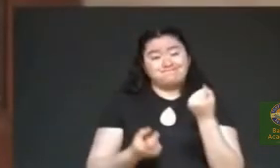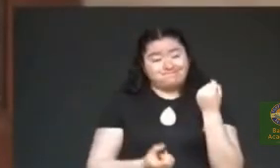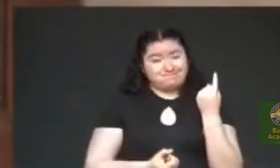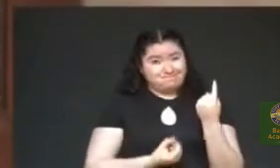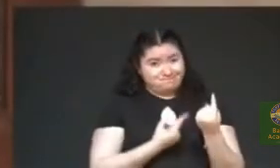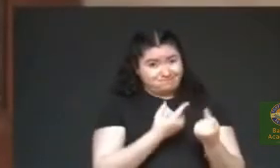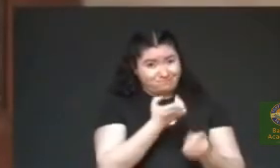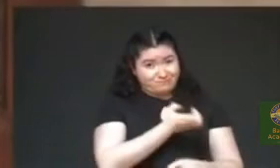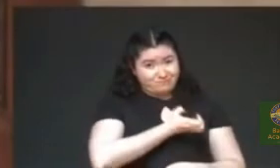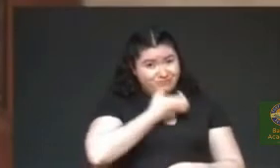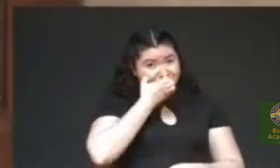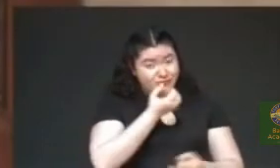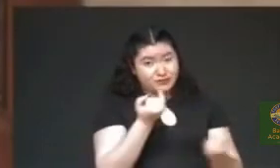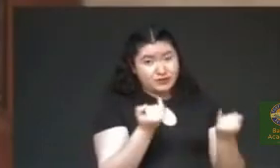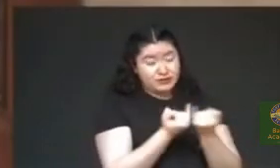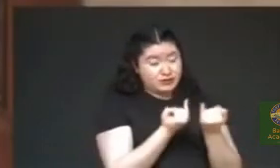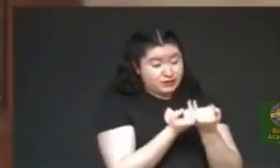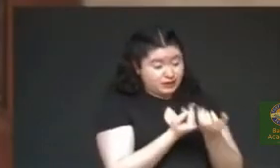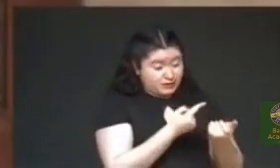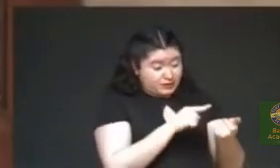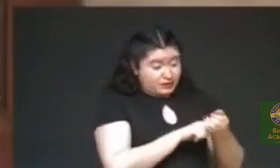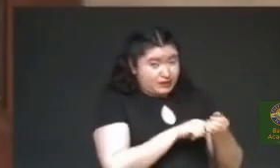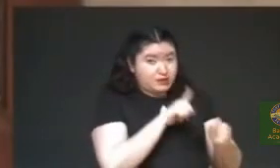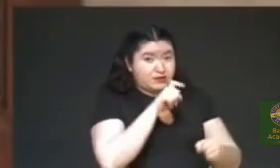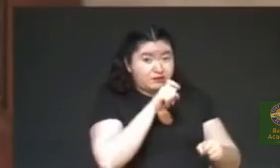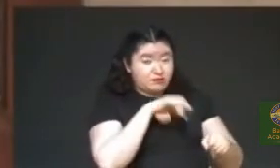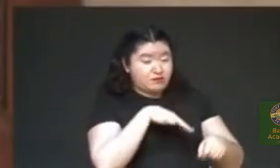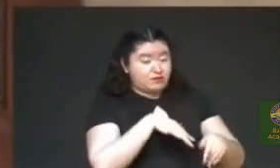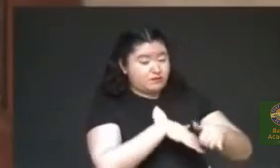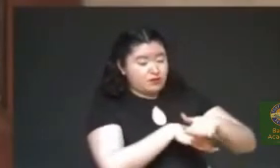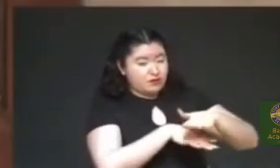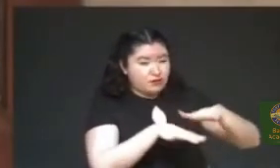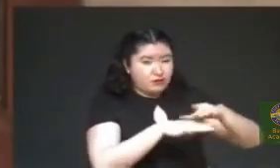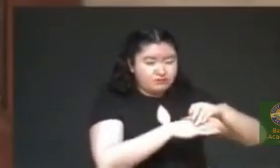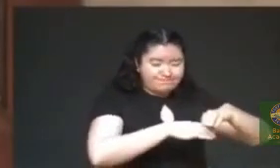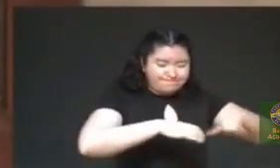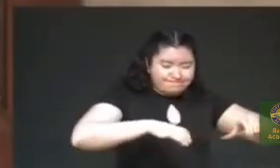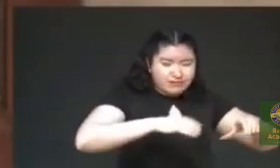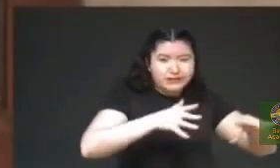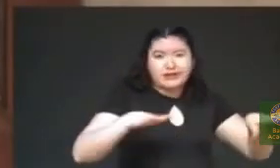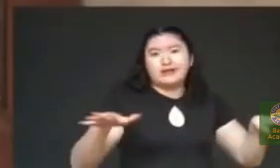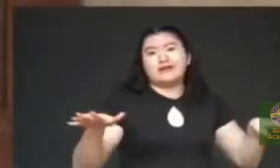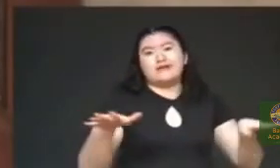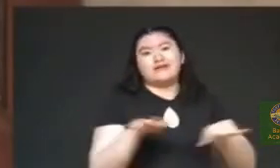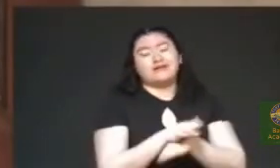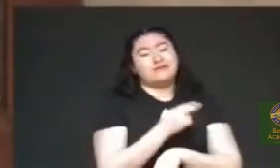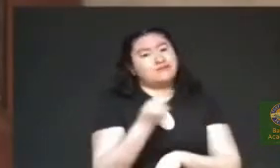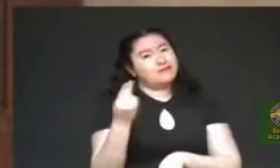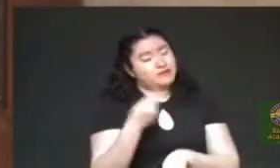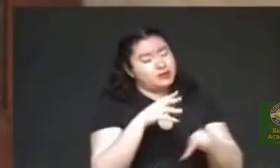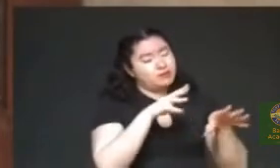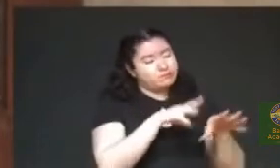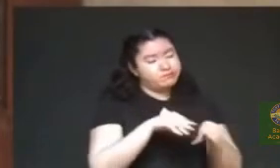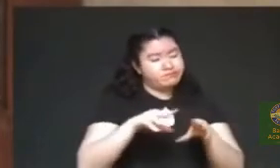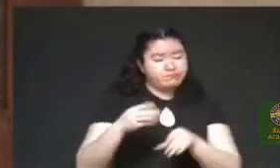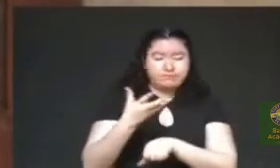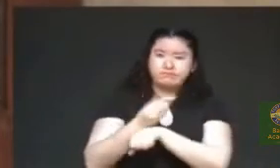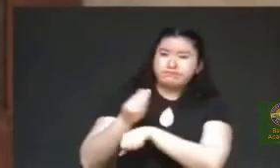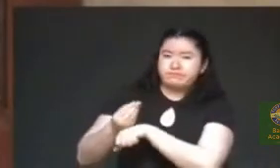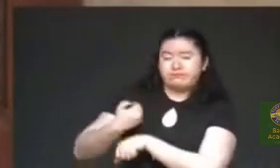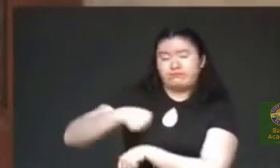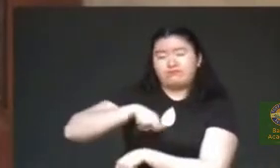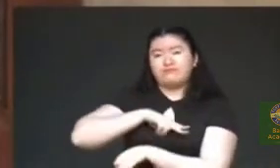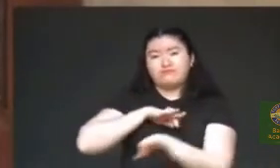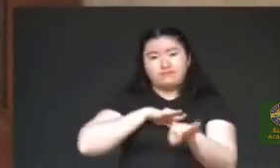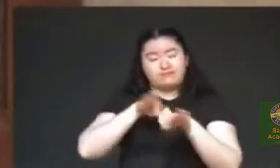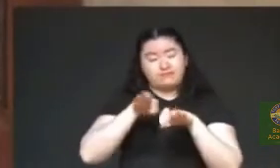se requiere toda la reinstalación hidrosanitaria, entonces se está trabajando. Lo que queremos dejar claro es que desde